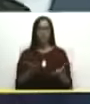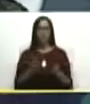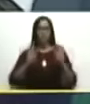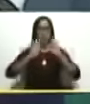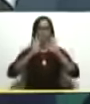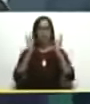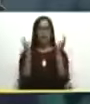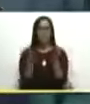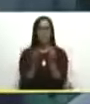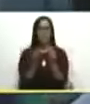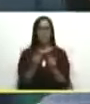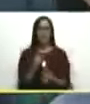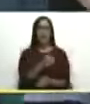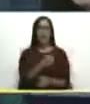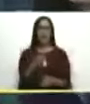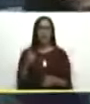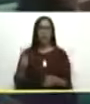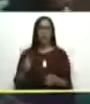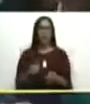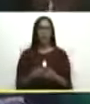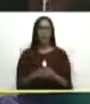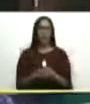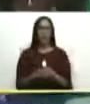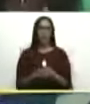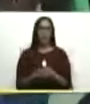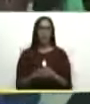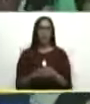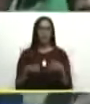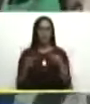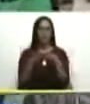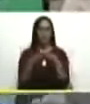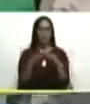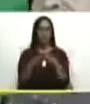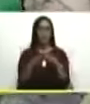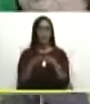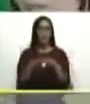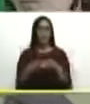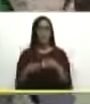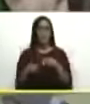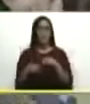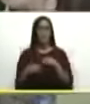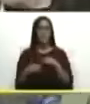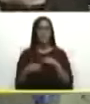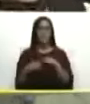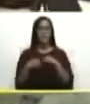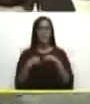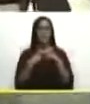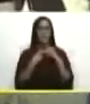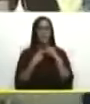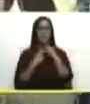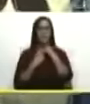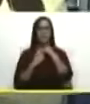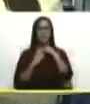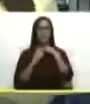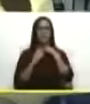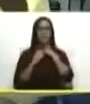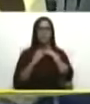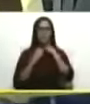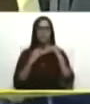a cada uno de sus estados, a la población de todos los municipios del país.